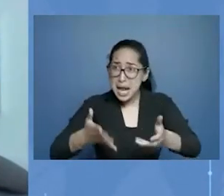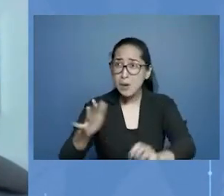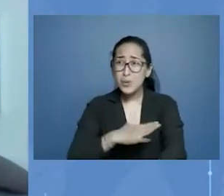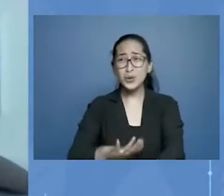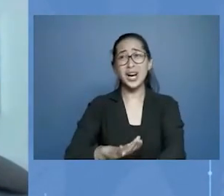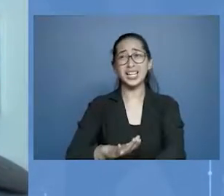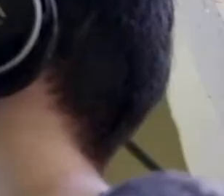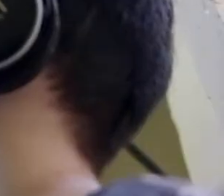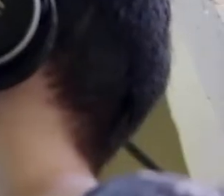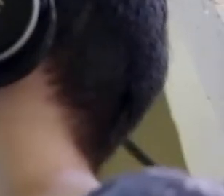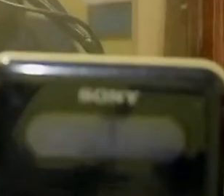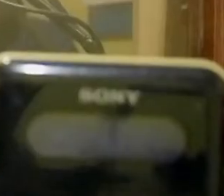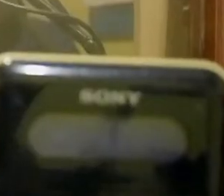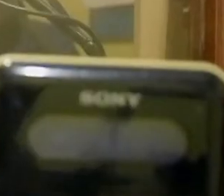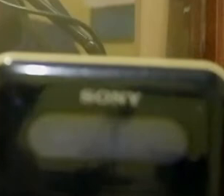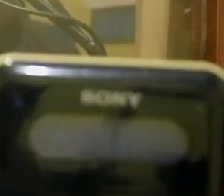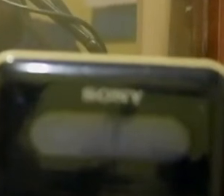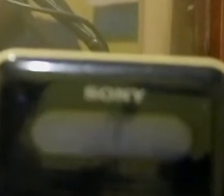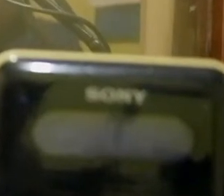pongámonos a soñar.